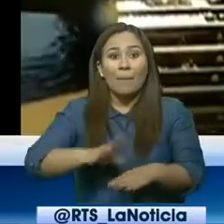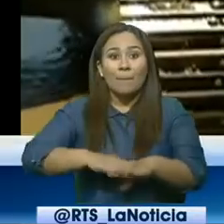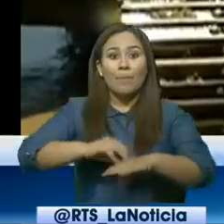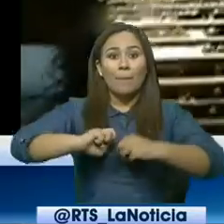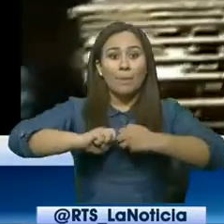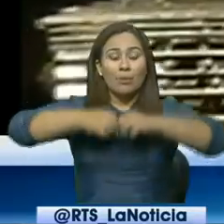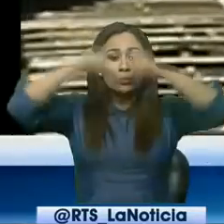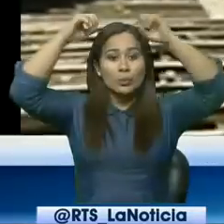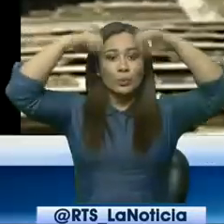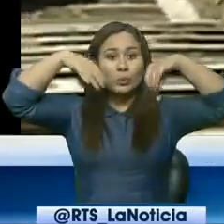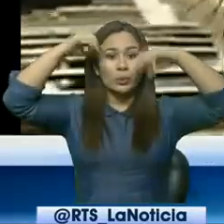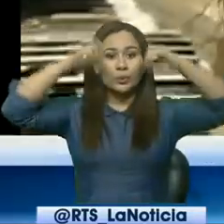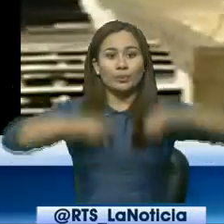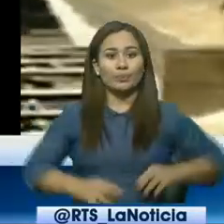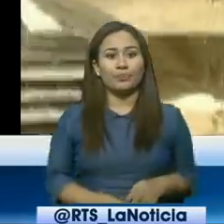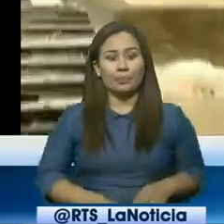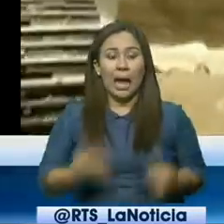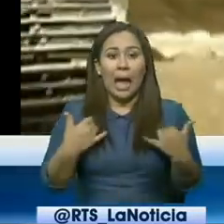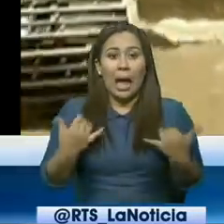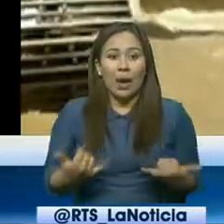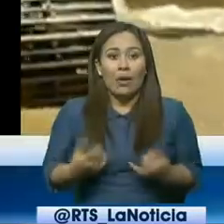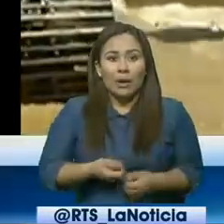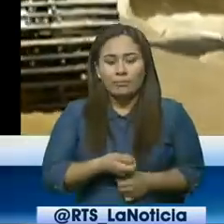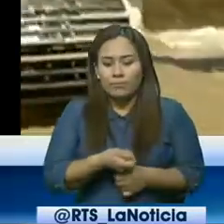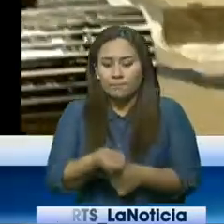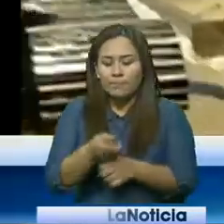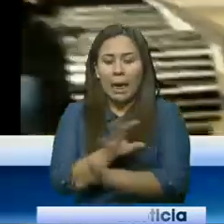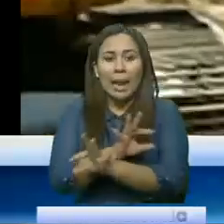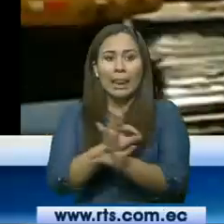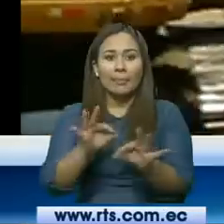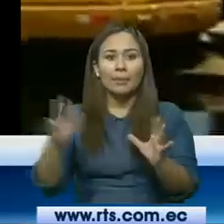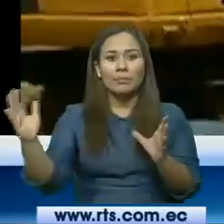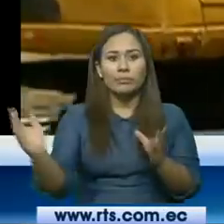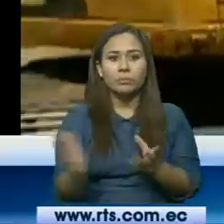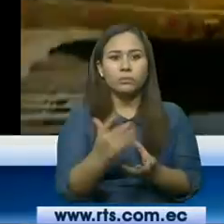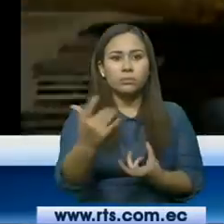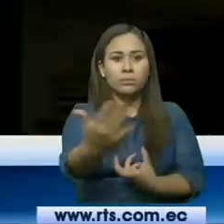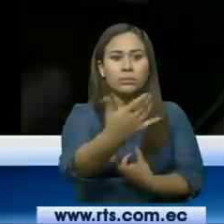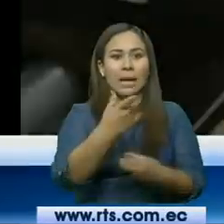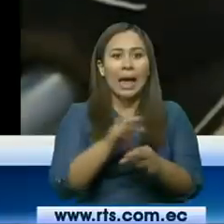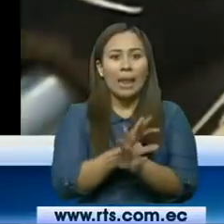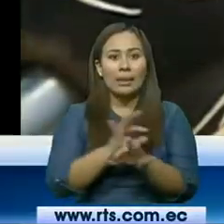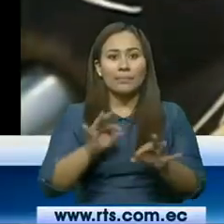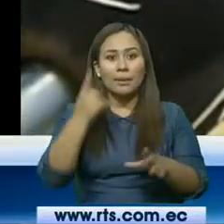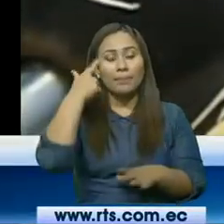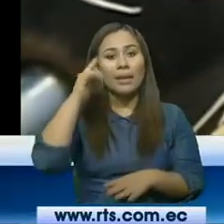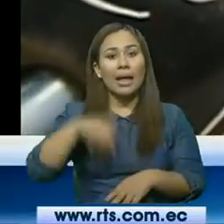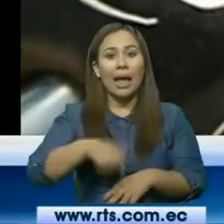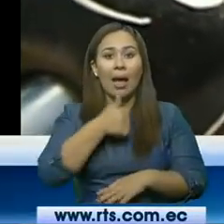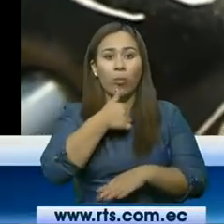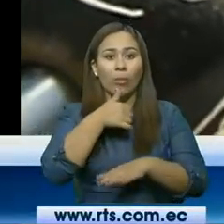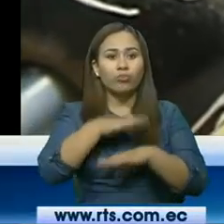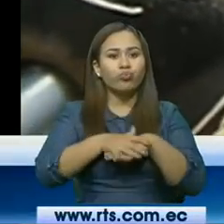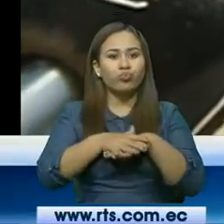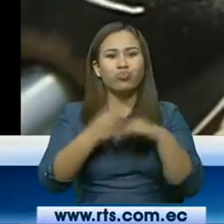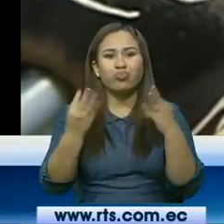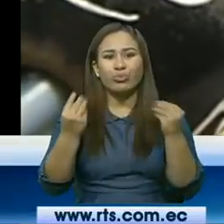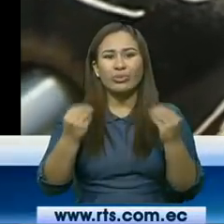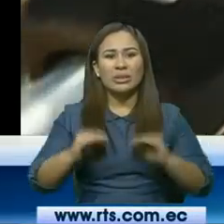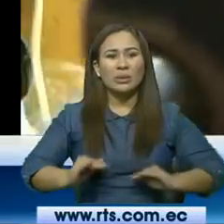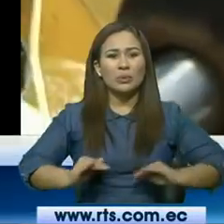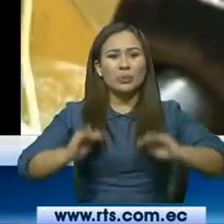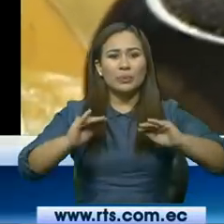limpiando para que el agua baje claro limpiado para que pueda bajar y el agua está muy subido a